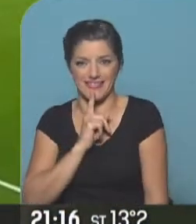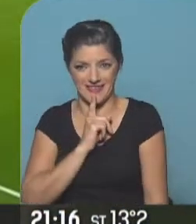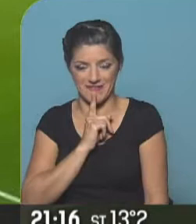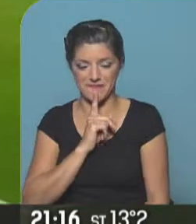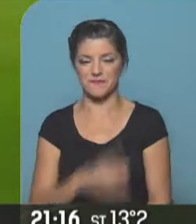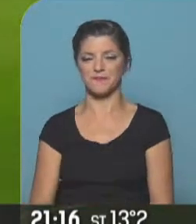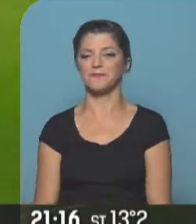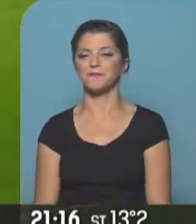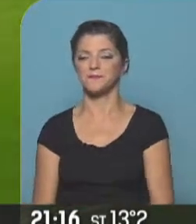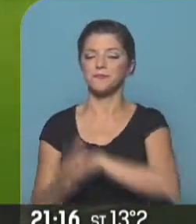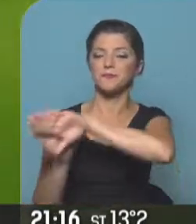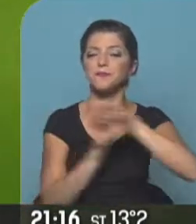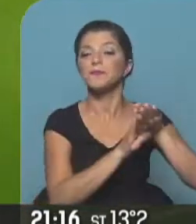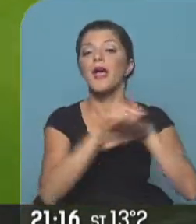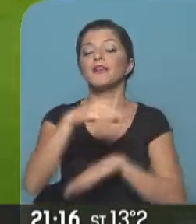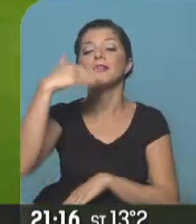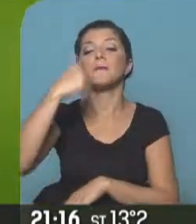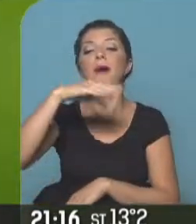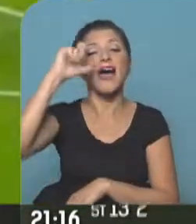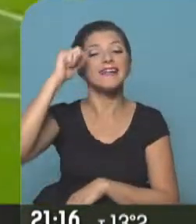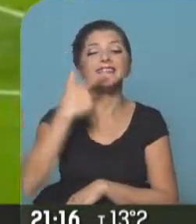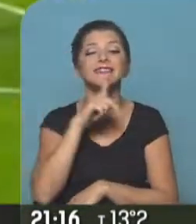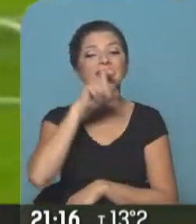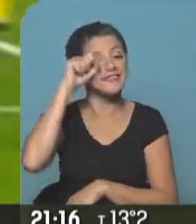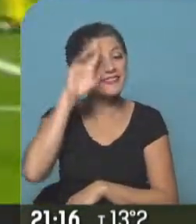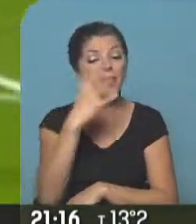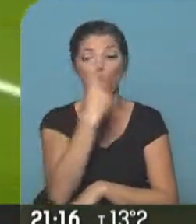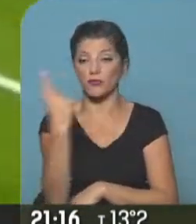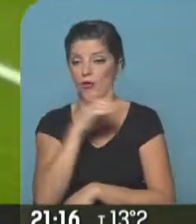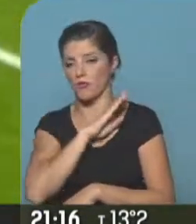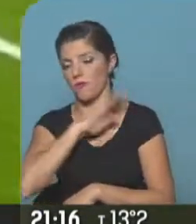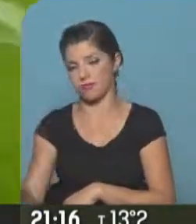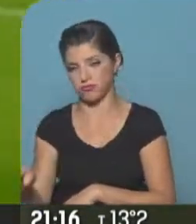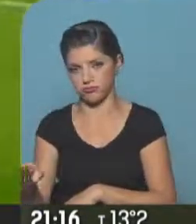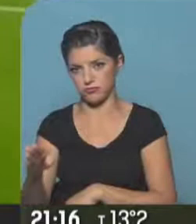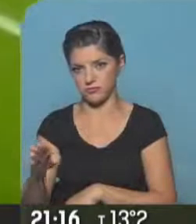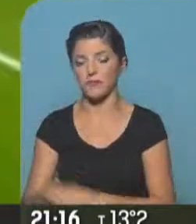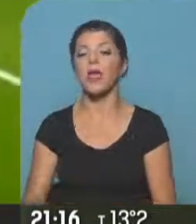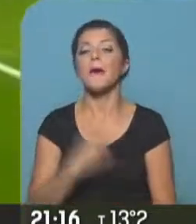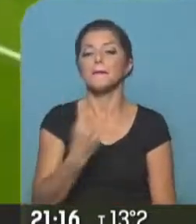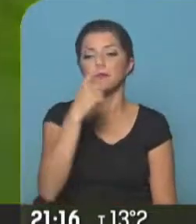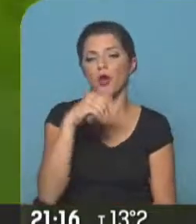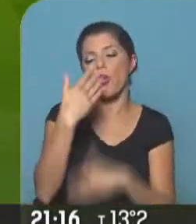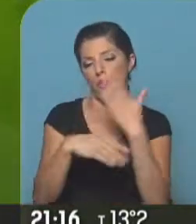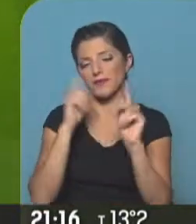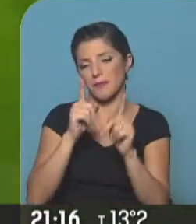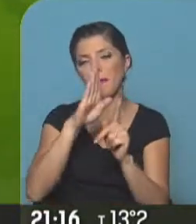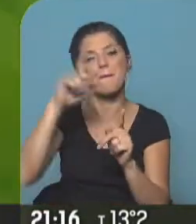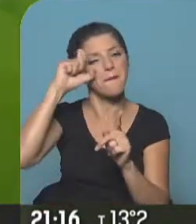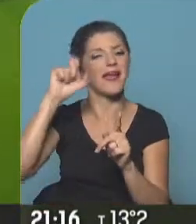Chelsea. Mientras tanto, el Manchester United goleó 4-1 al CSKA de Moscú. El primero, otro belga, Romelu Lukaku.